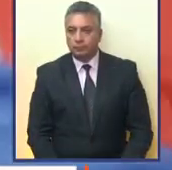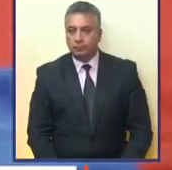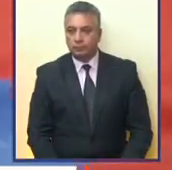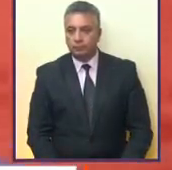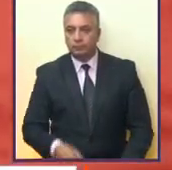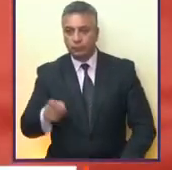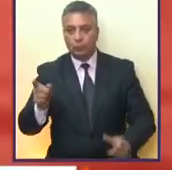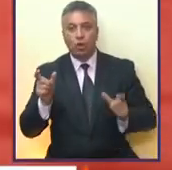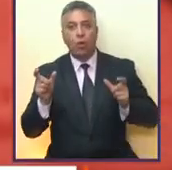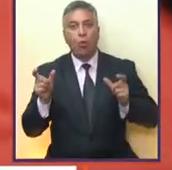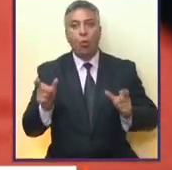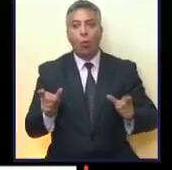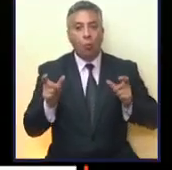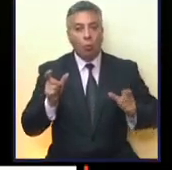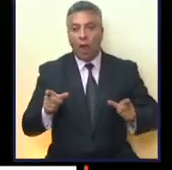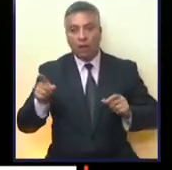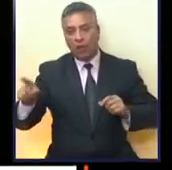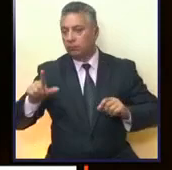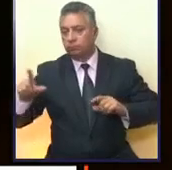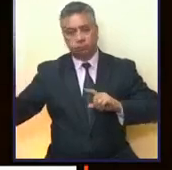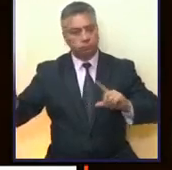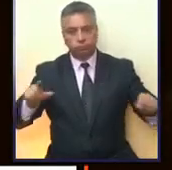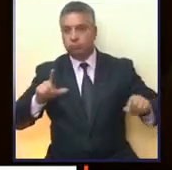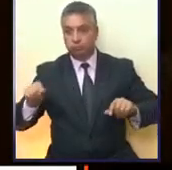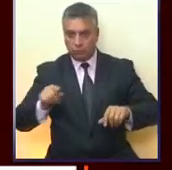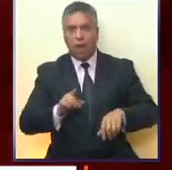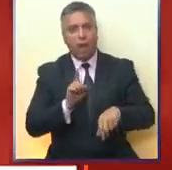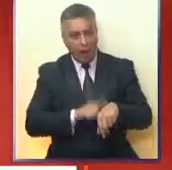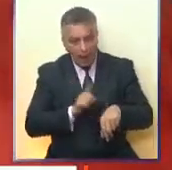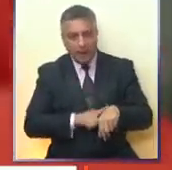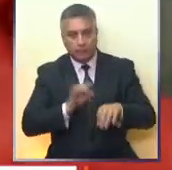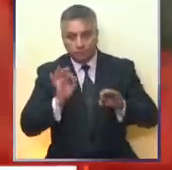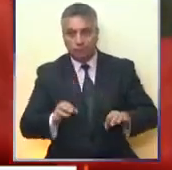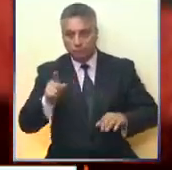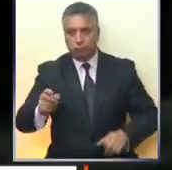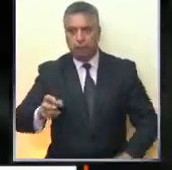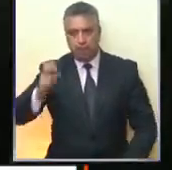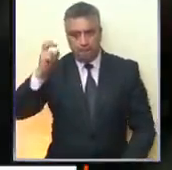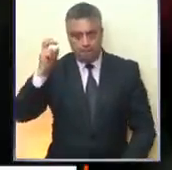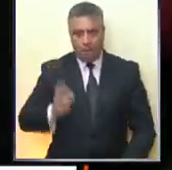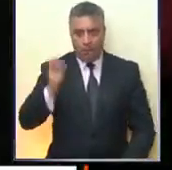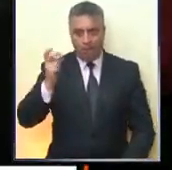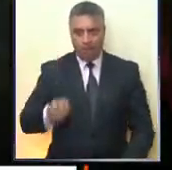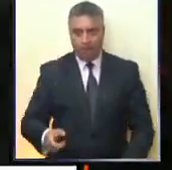Los guardias se alejan. Es el momento para ejecutar el robo.